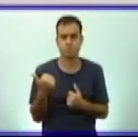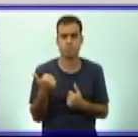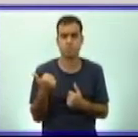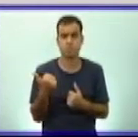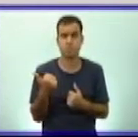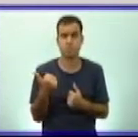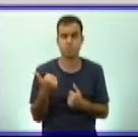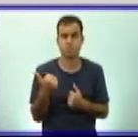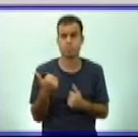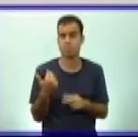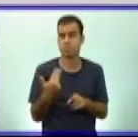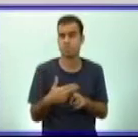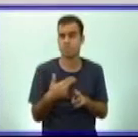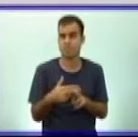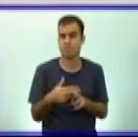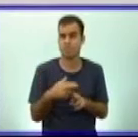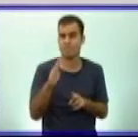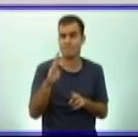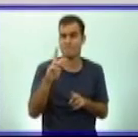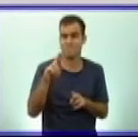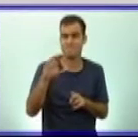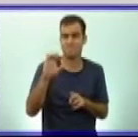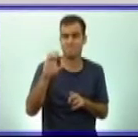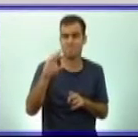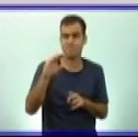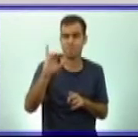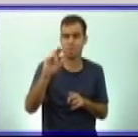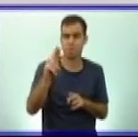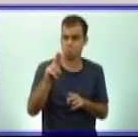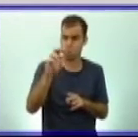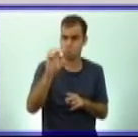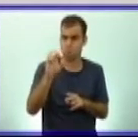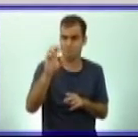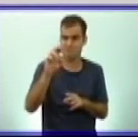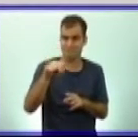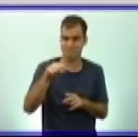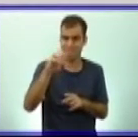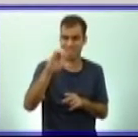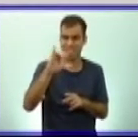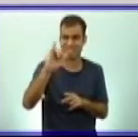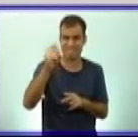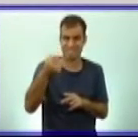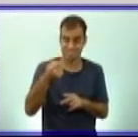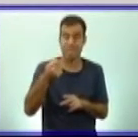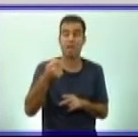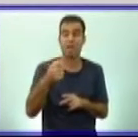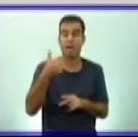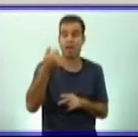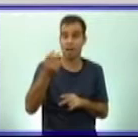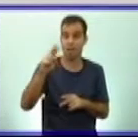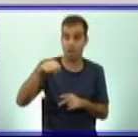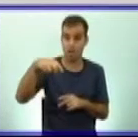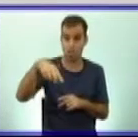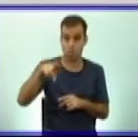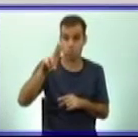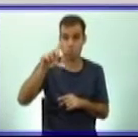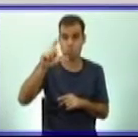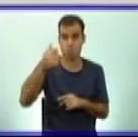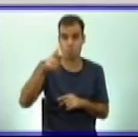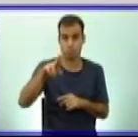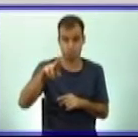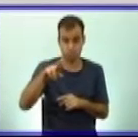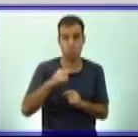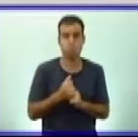frecuencia angular de dichas oscilaciones, frecuencia que también recibe el nombre de frecuencia cíclica, donde